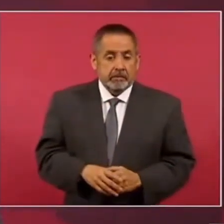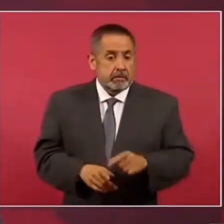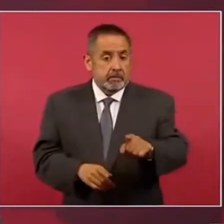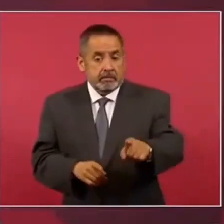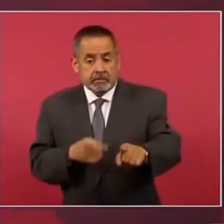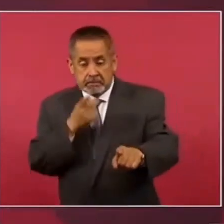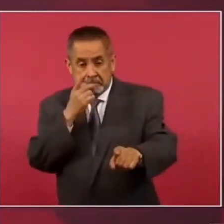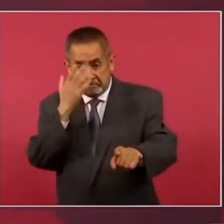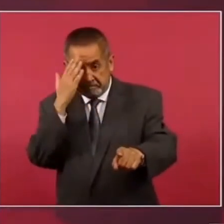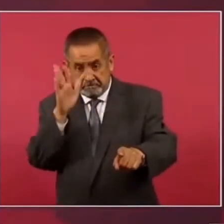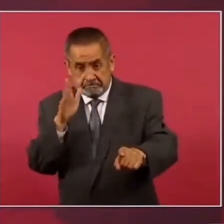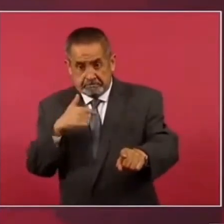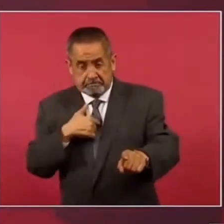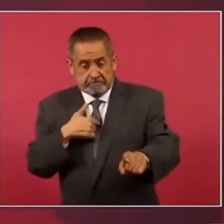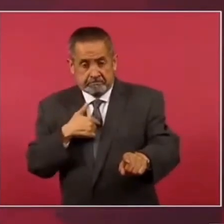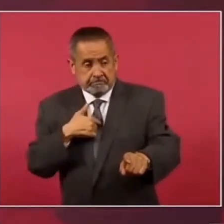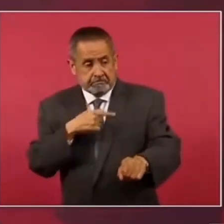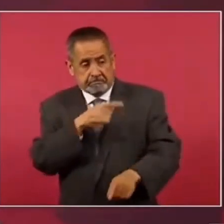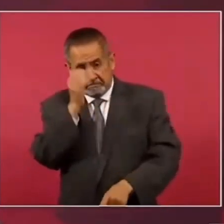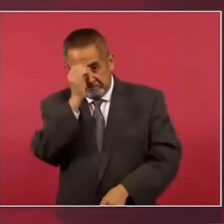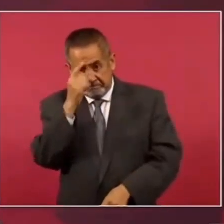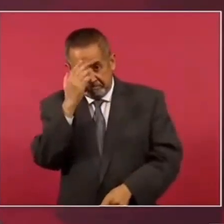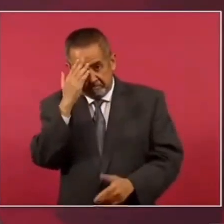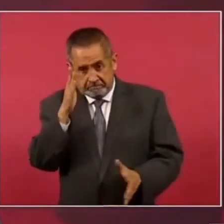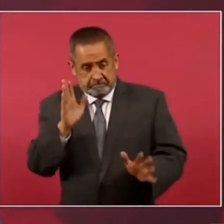No sé qué estén opinando.